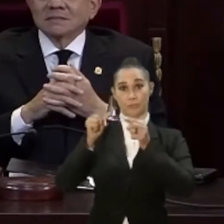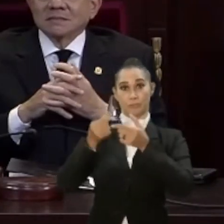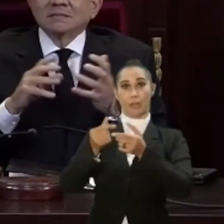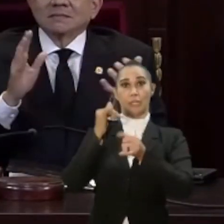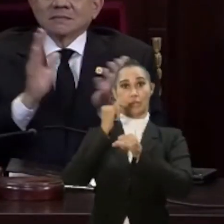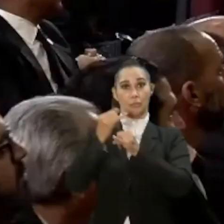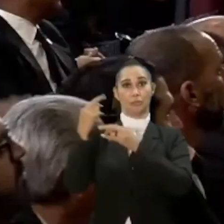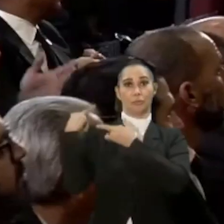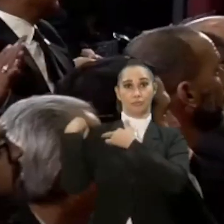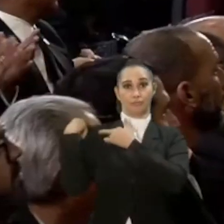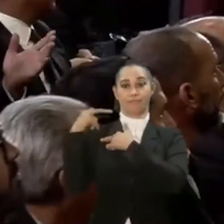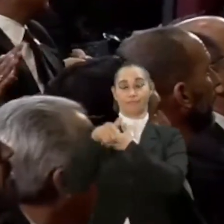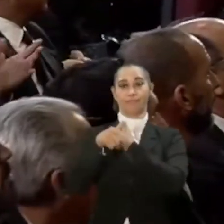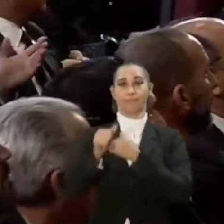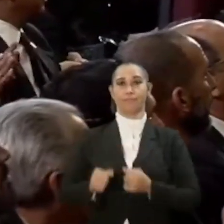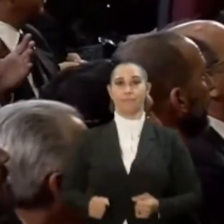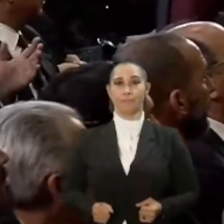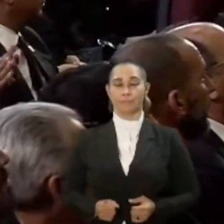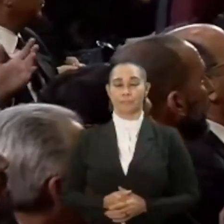Domingo.